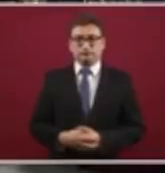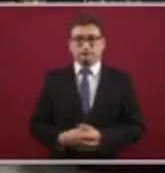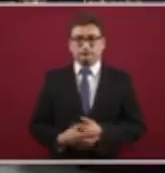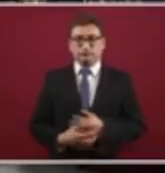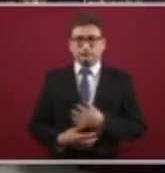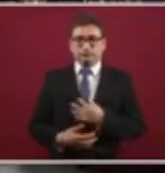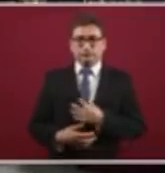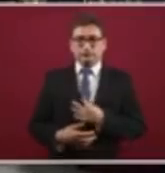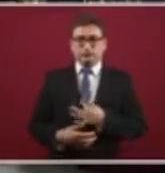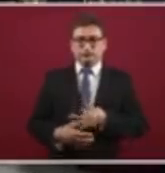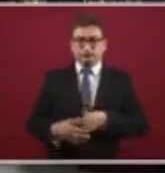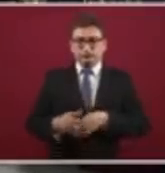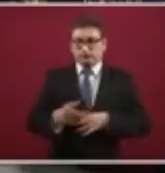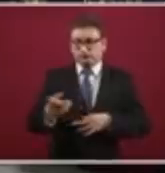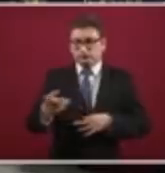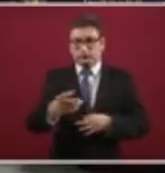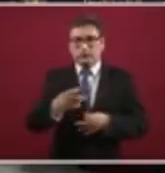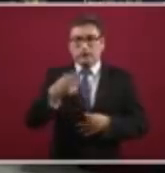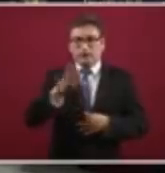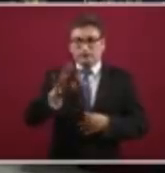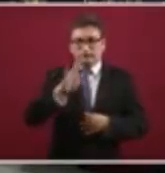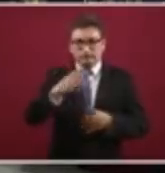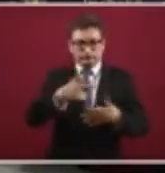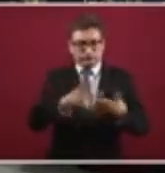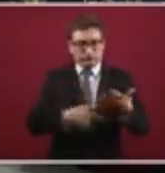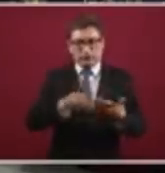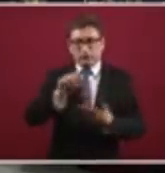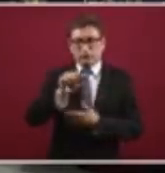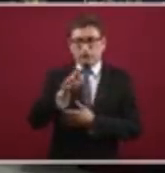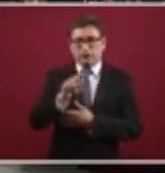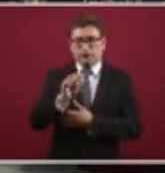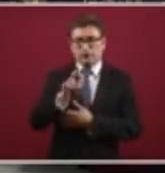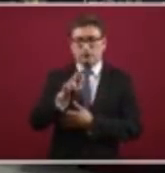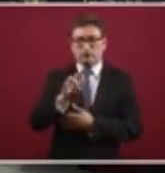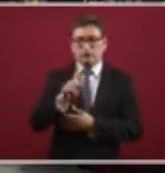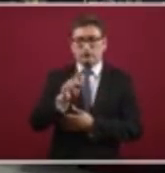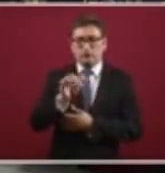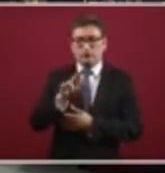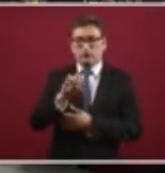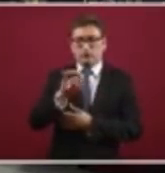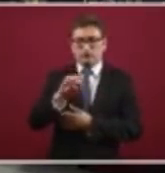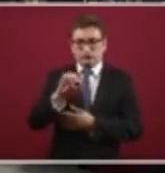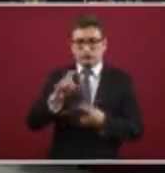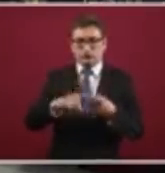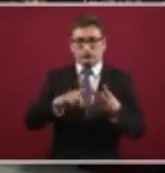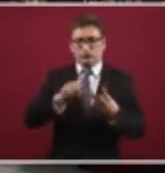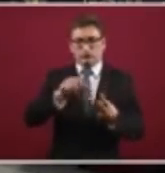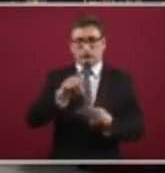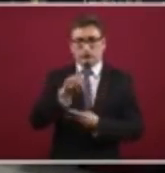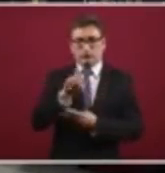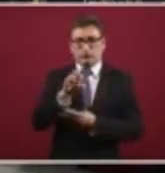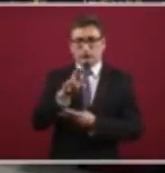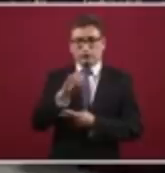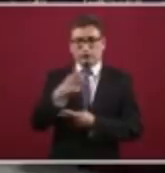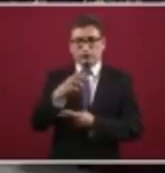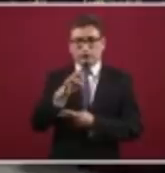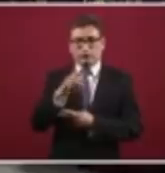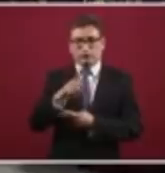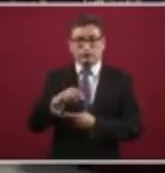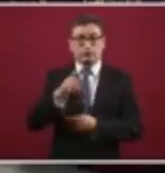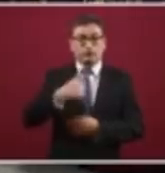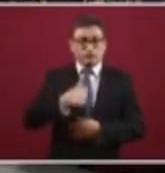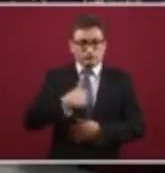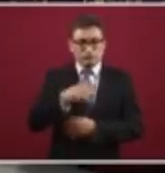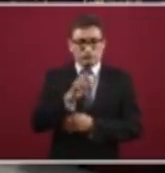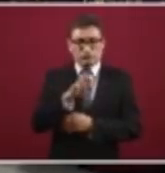y bueno aquí está la lista arturo para mí y luego pedro hernández gracias presidente arturo para mal una